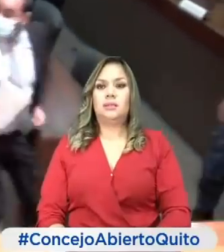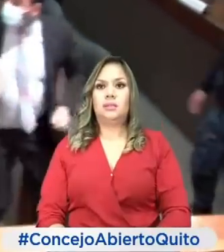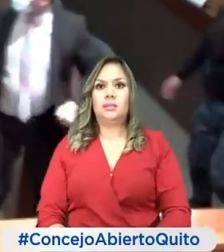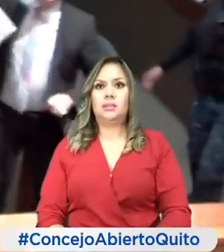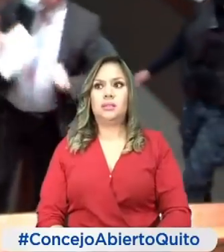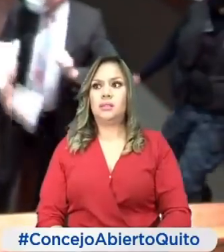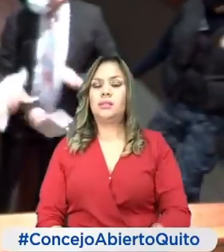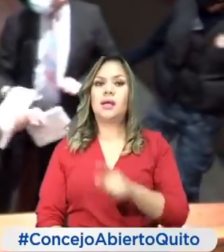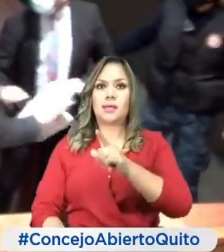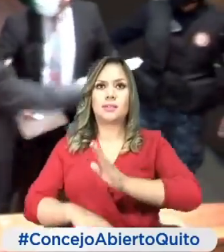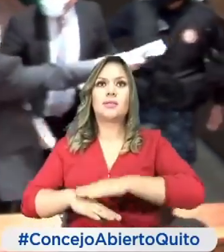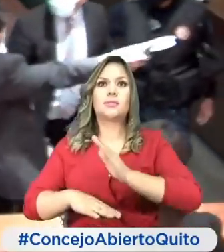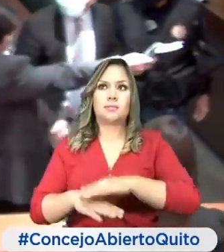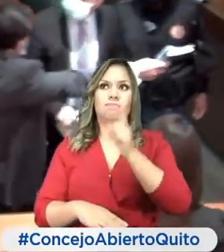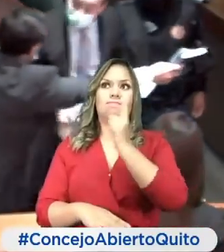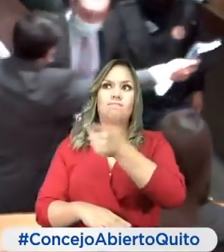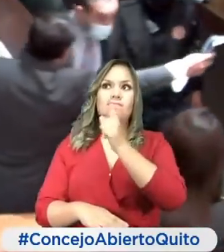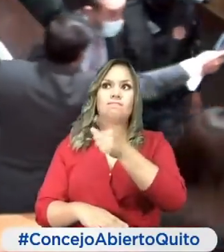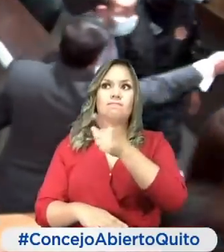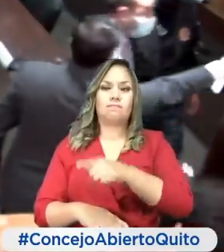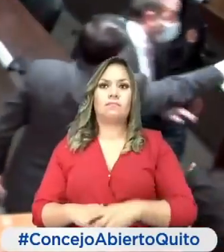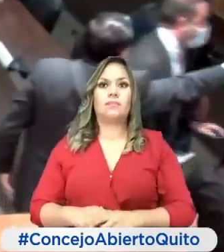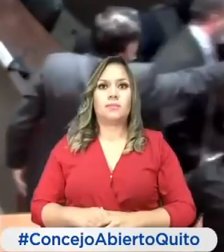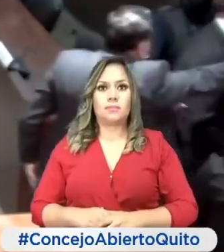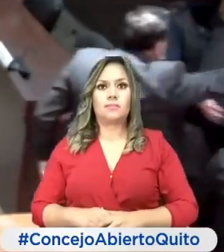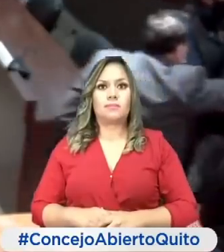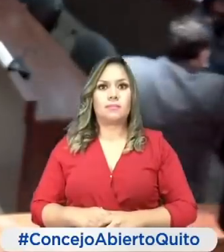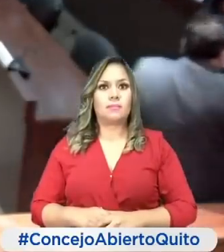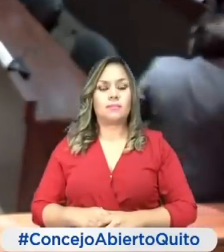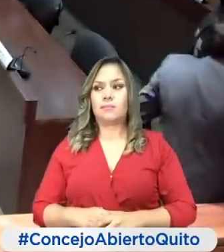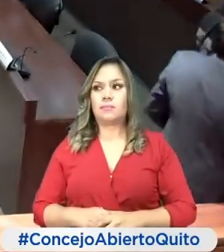Esas son las amenazas.